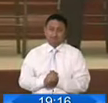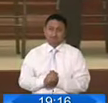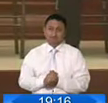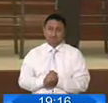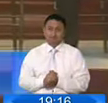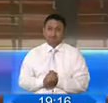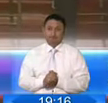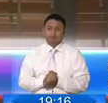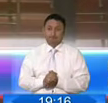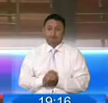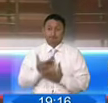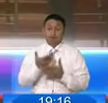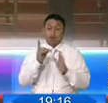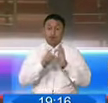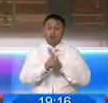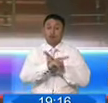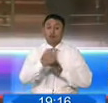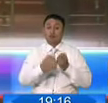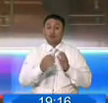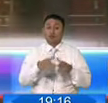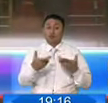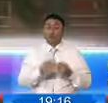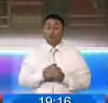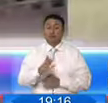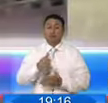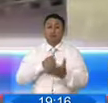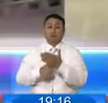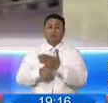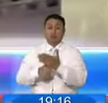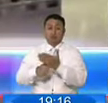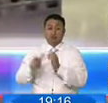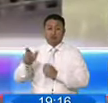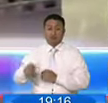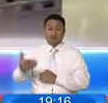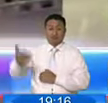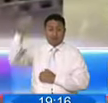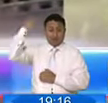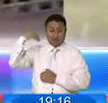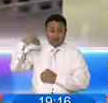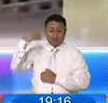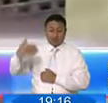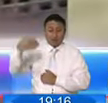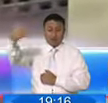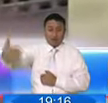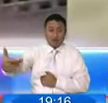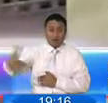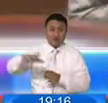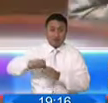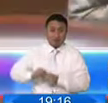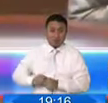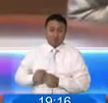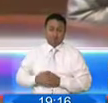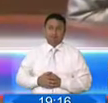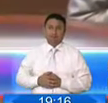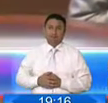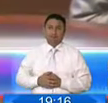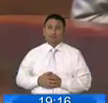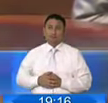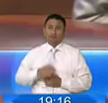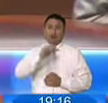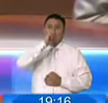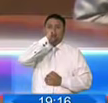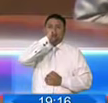para reducir el manejo de la crisis por parte de los ministros estaban al frente antes durante y después del secuestro hubo realmente